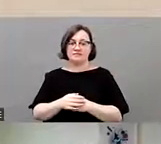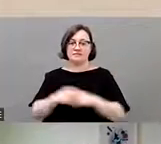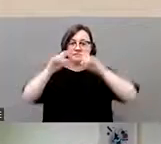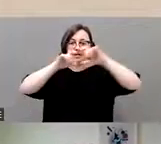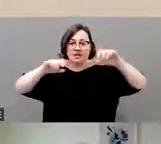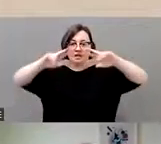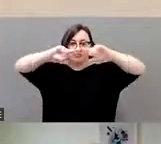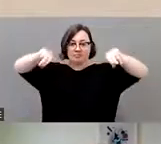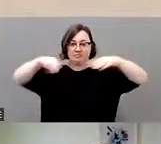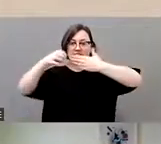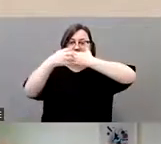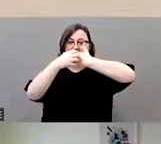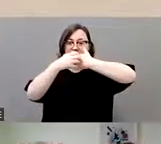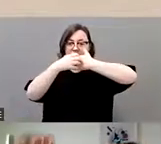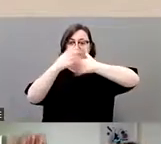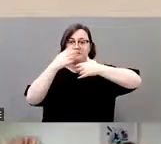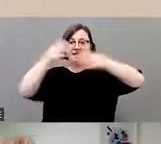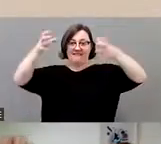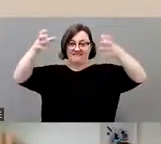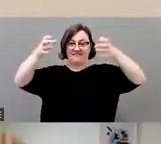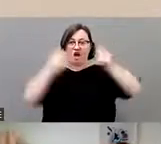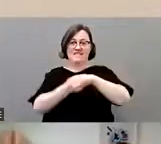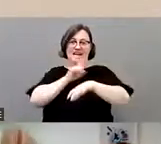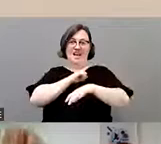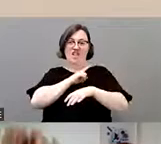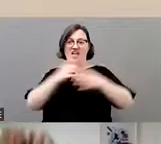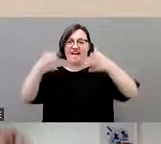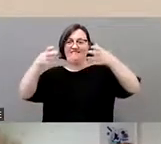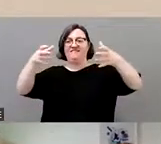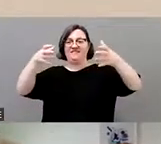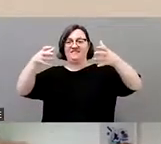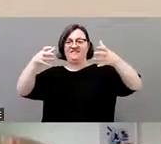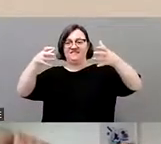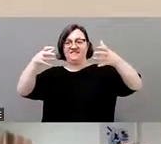llevo encima, para que os hagáis una idea y no es una exageración, el libro gordo de Petete.